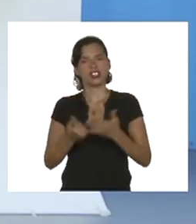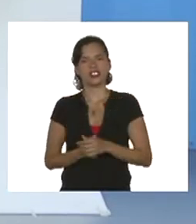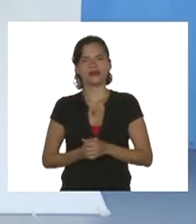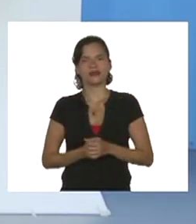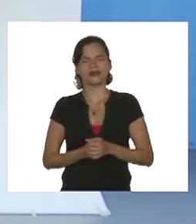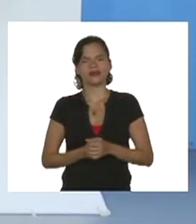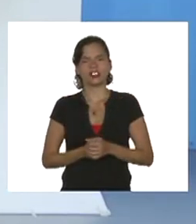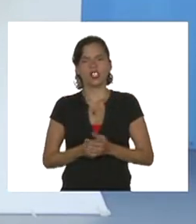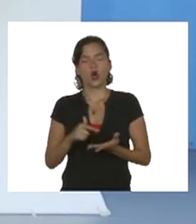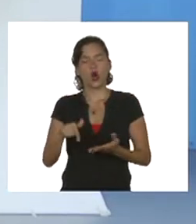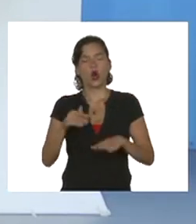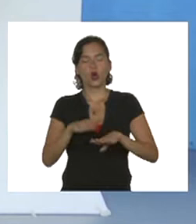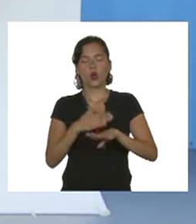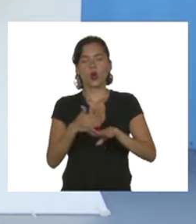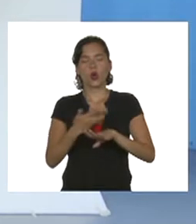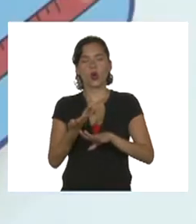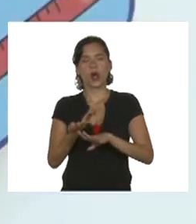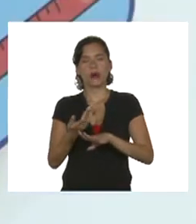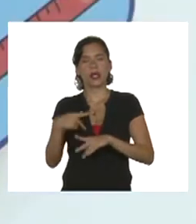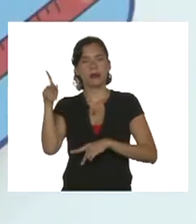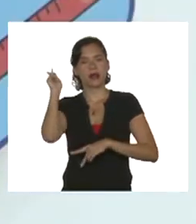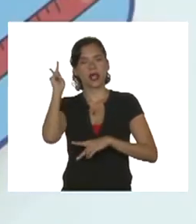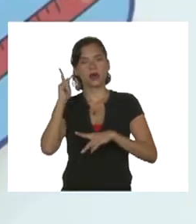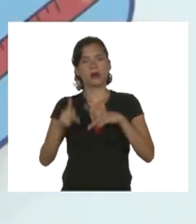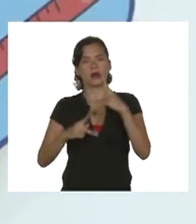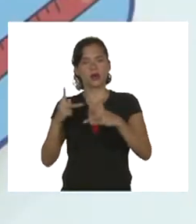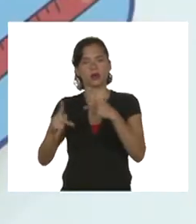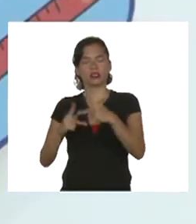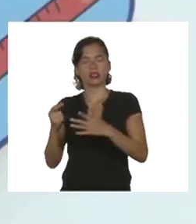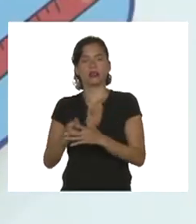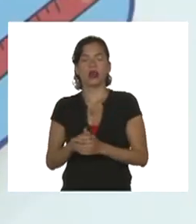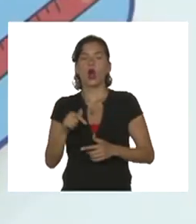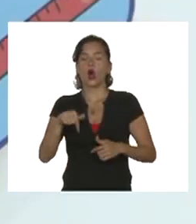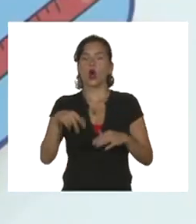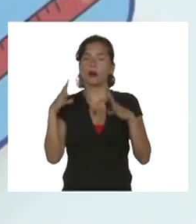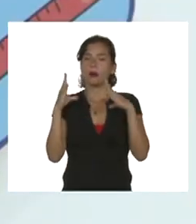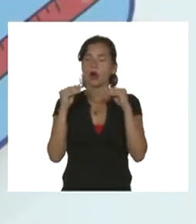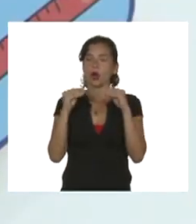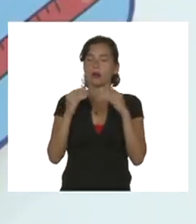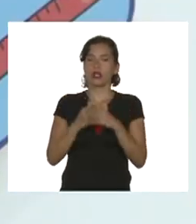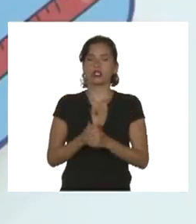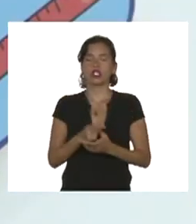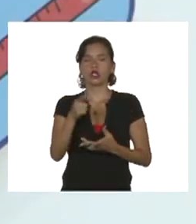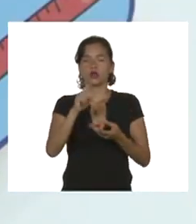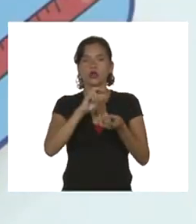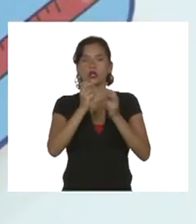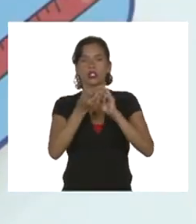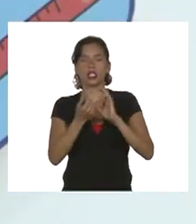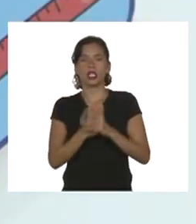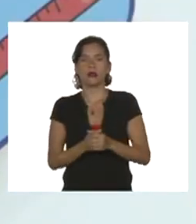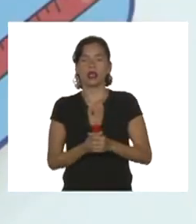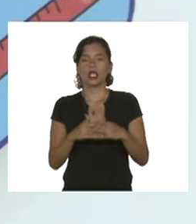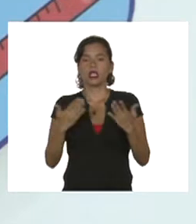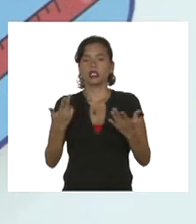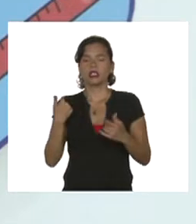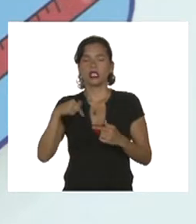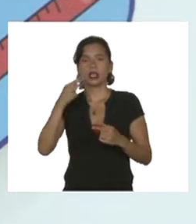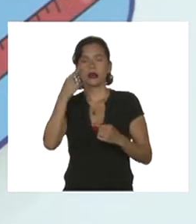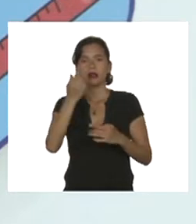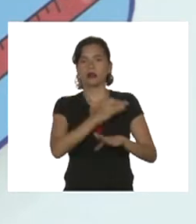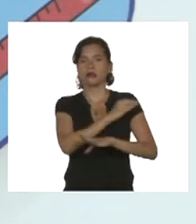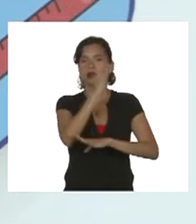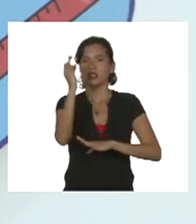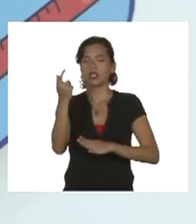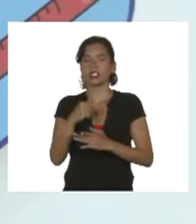Hoy, Natalie, jueves de pedagogía productiva. Hoy vamos a conversar sobre un tema que trata de nuestro ecosistema,